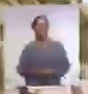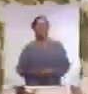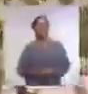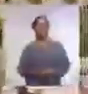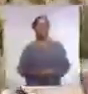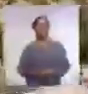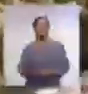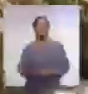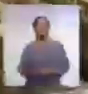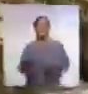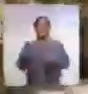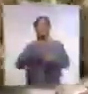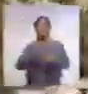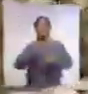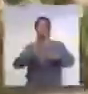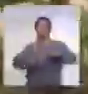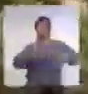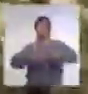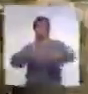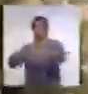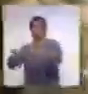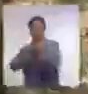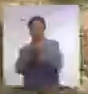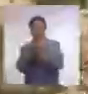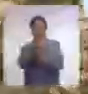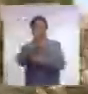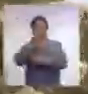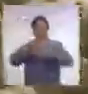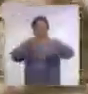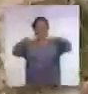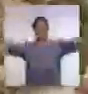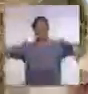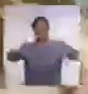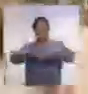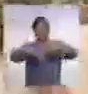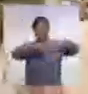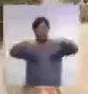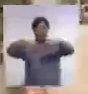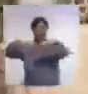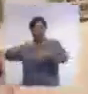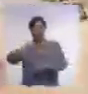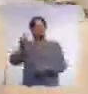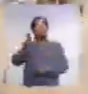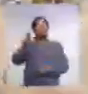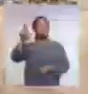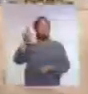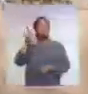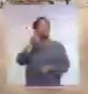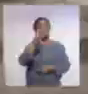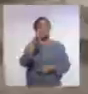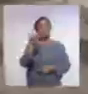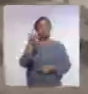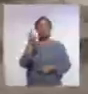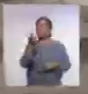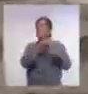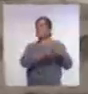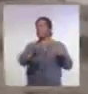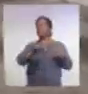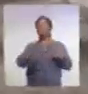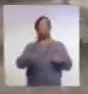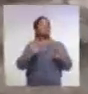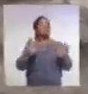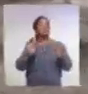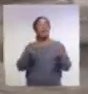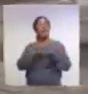Con la colocación del césped en la cancha del Estadio Tlahuicole, trabajos que iniciaron este martes 30 de julio, concluirá la primera etapa